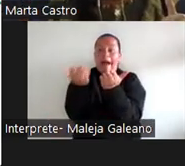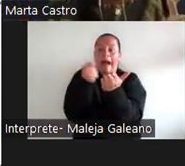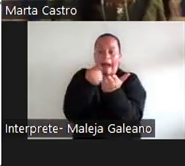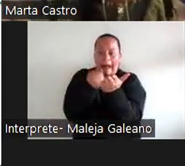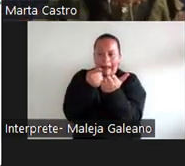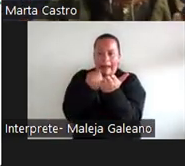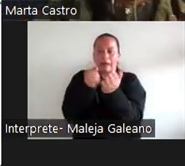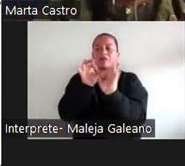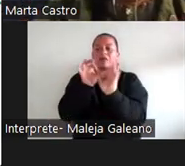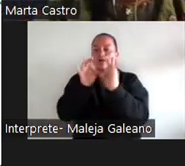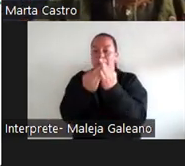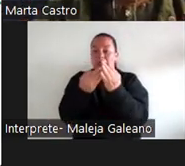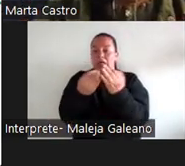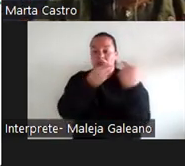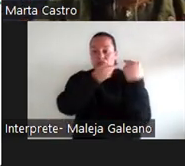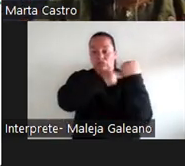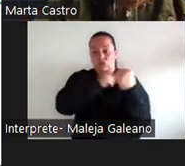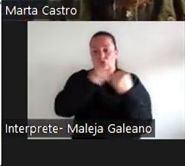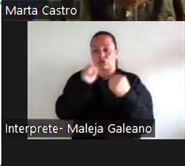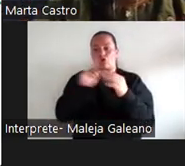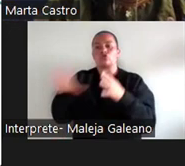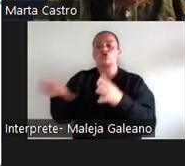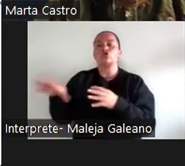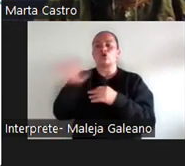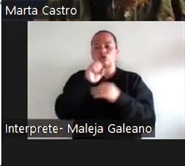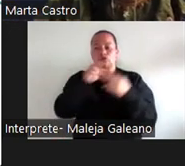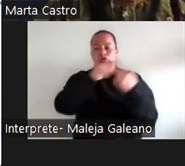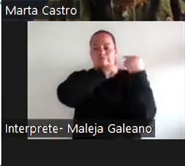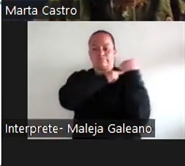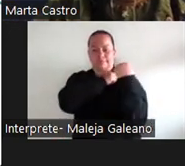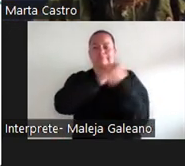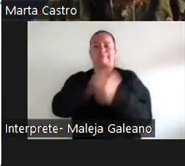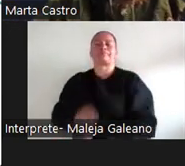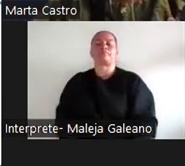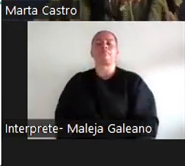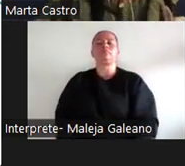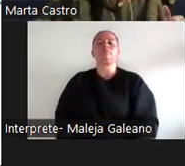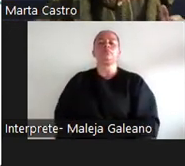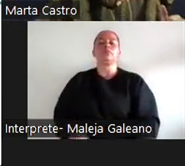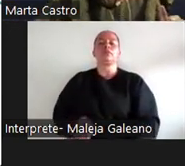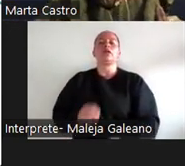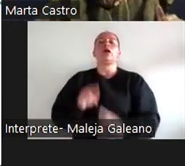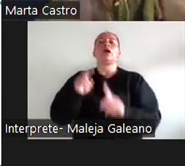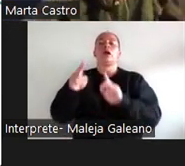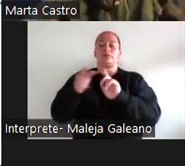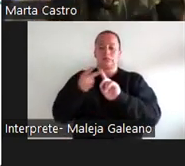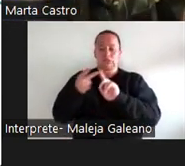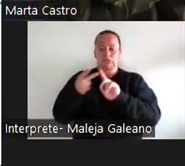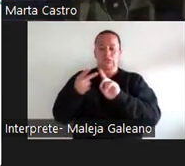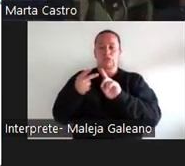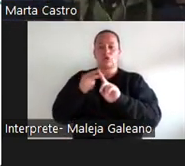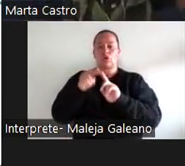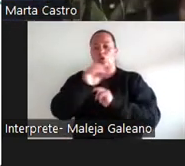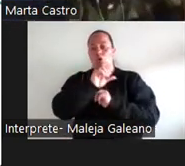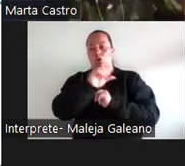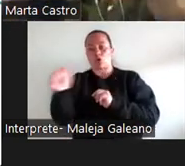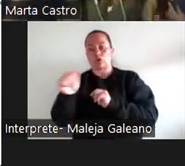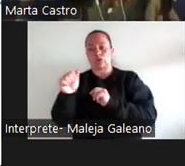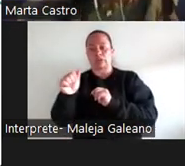ese rol siguiente diapositiva Ahora sí empezamos con la